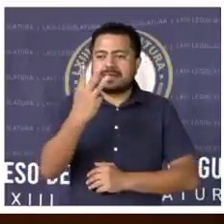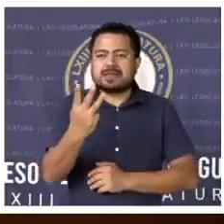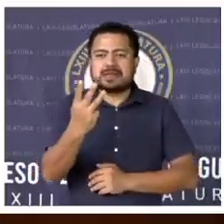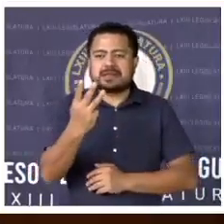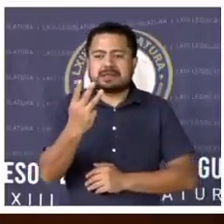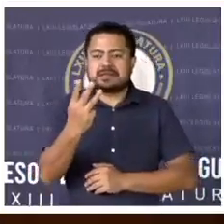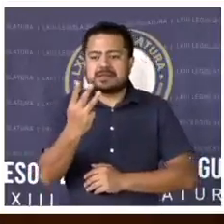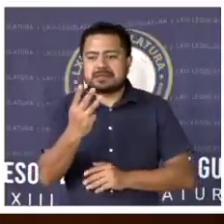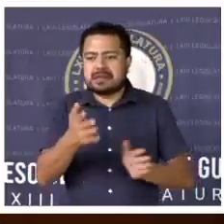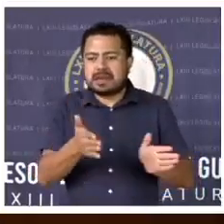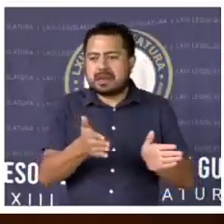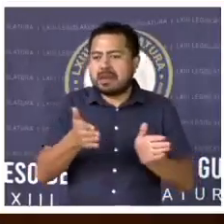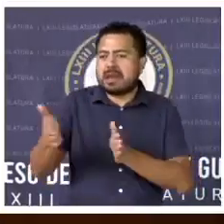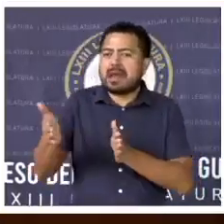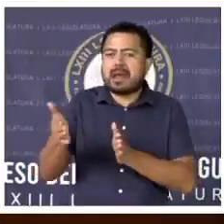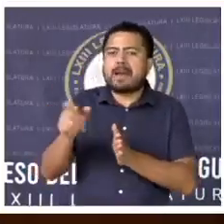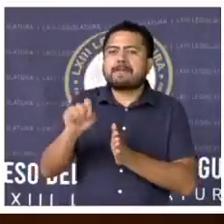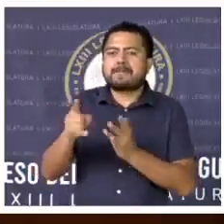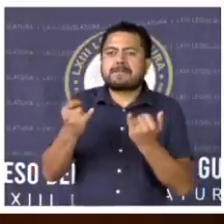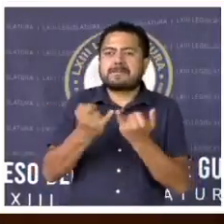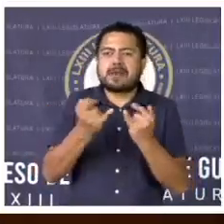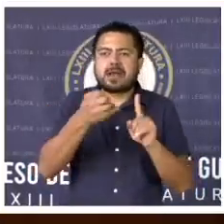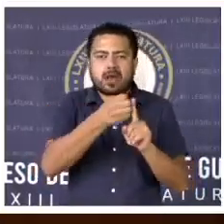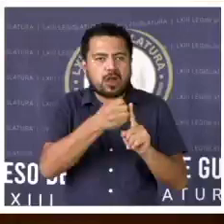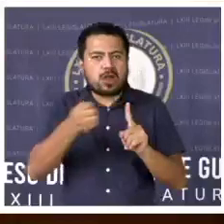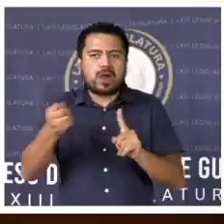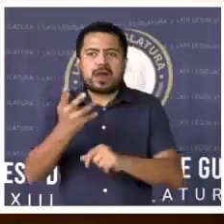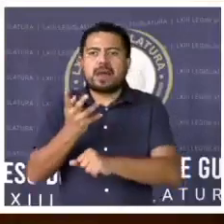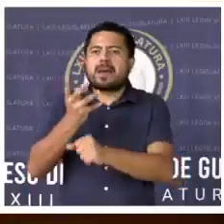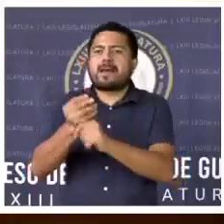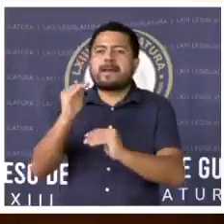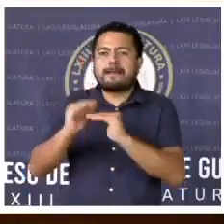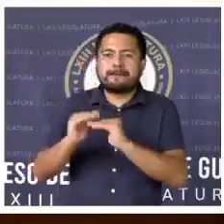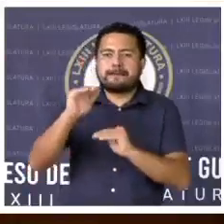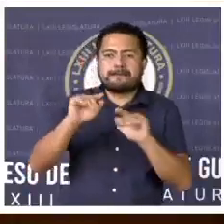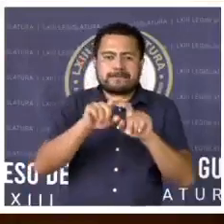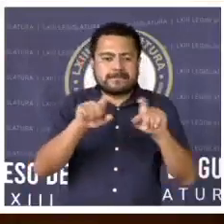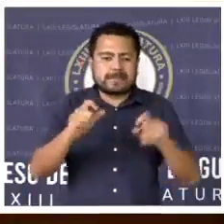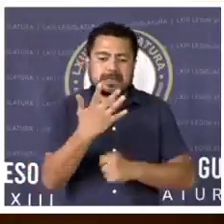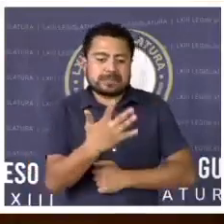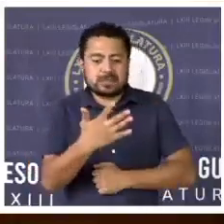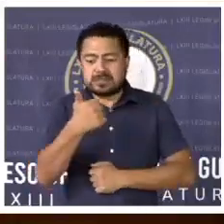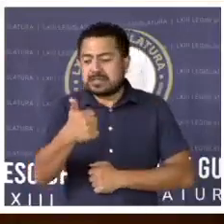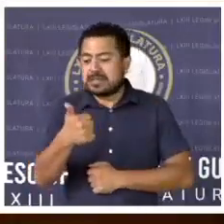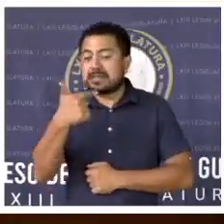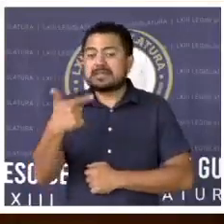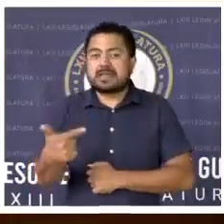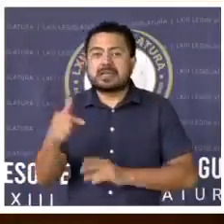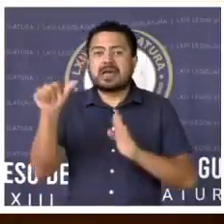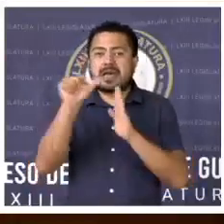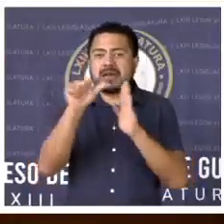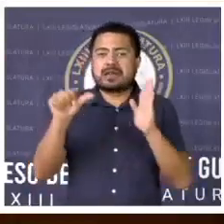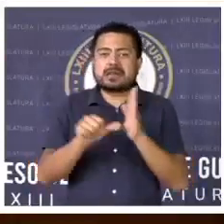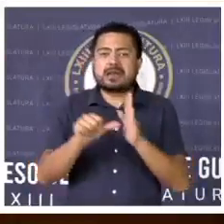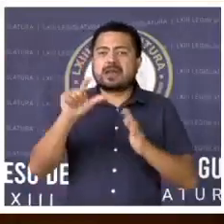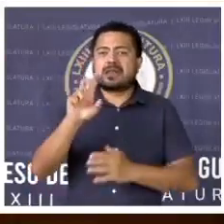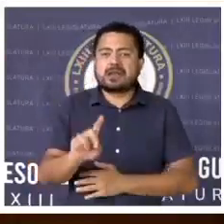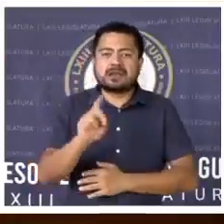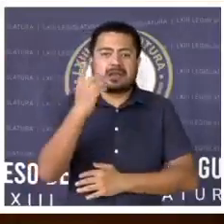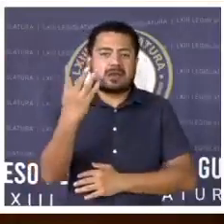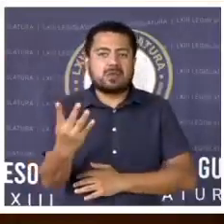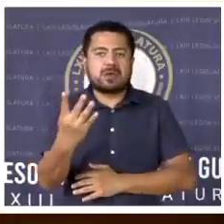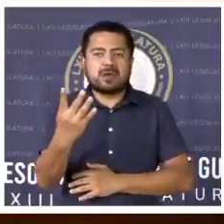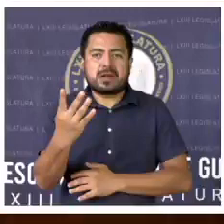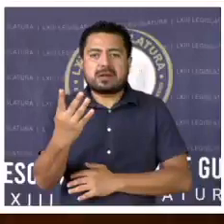recorriéndose las subsecuentes en su orden se adicionan las fracciones cinco seis y siete del artículo 34